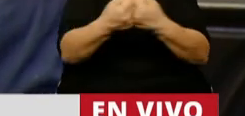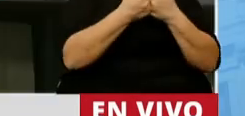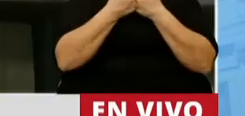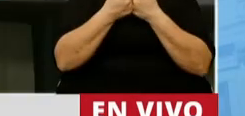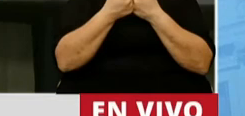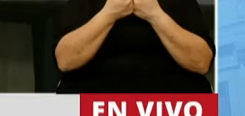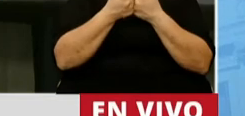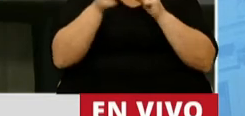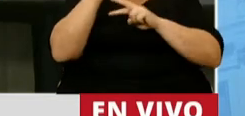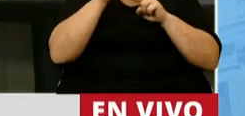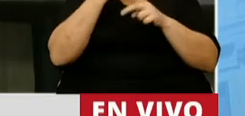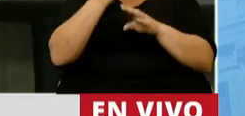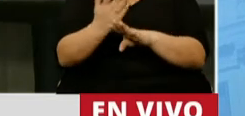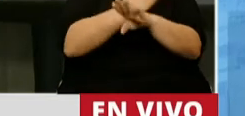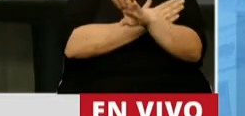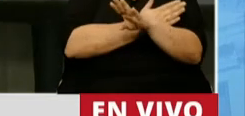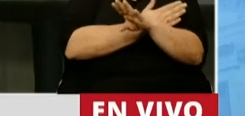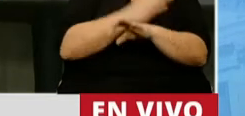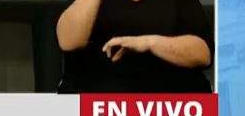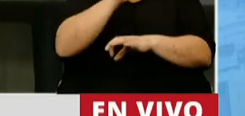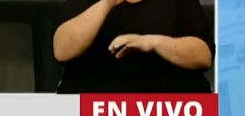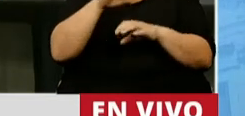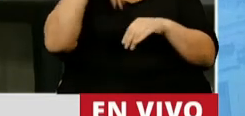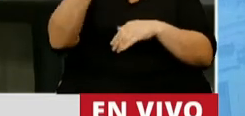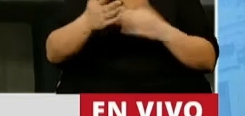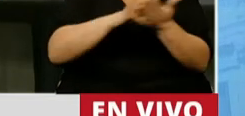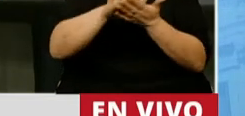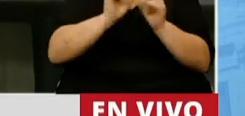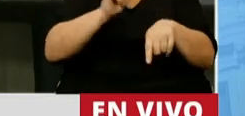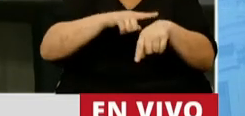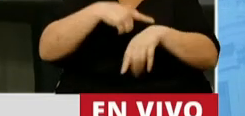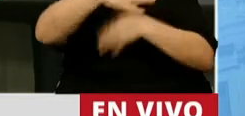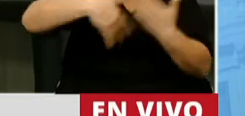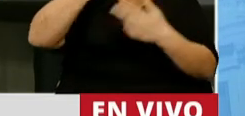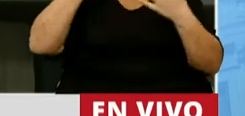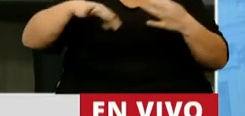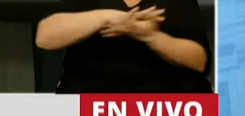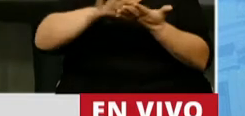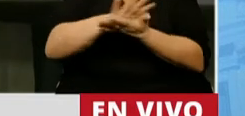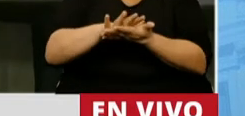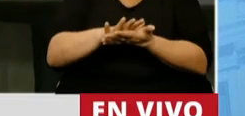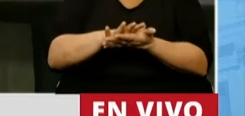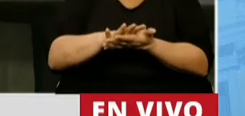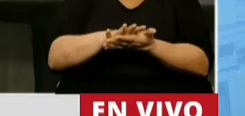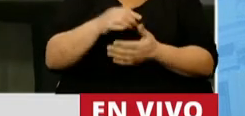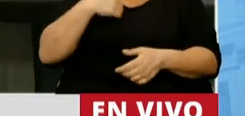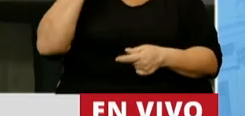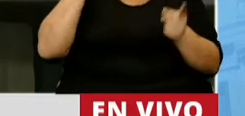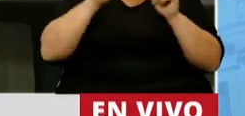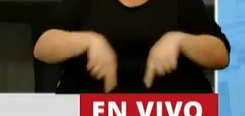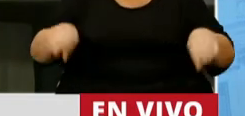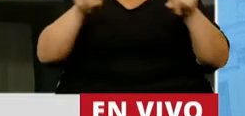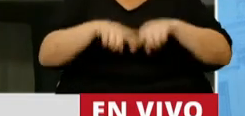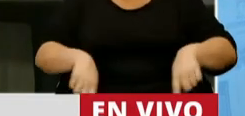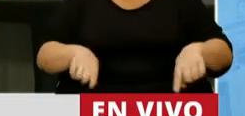de poder prevenirlas o de poder superarlas en el momento que se producen. Creo que una y otra